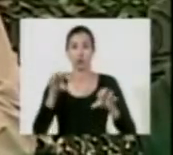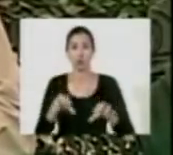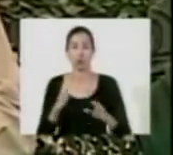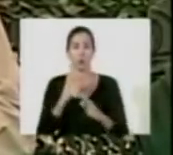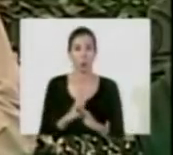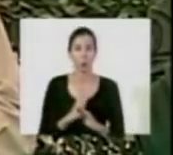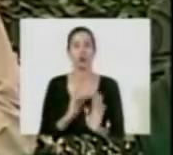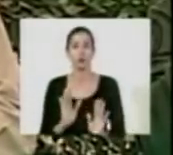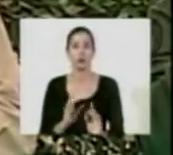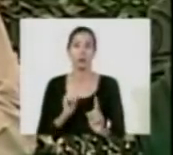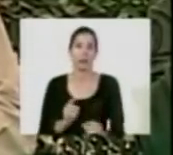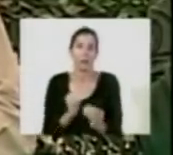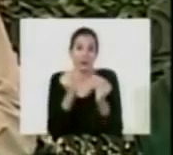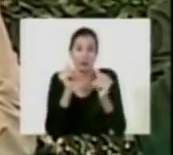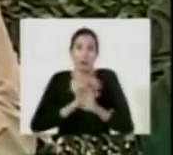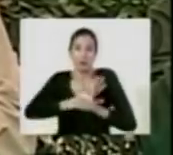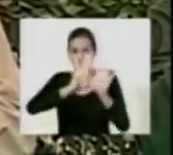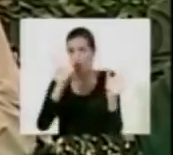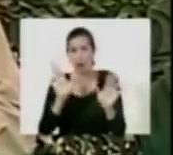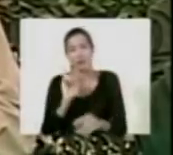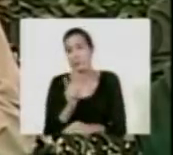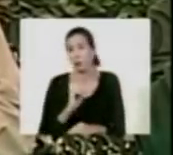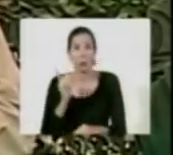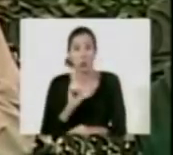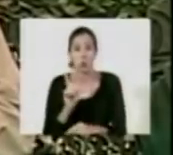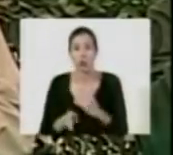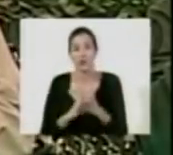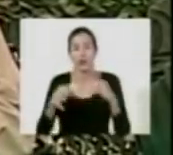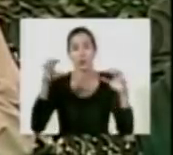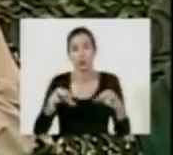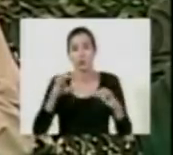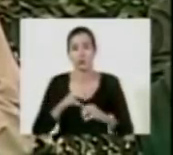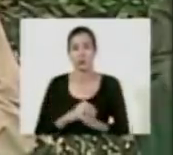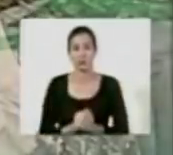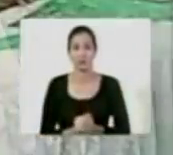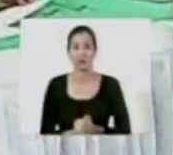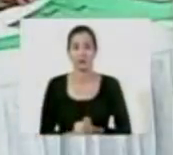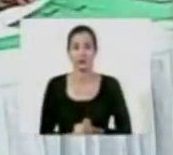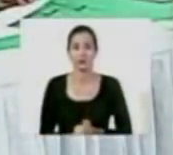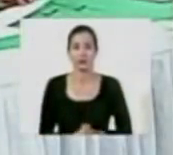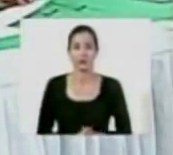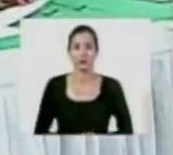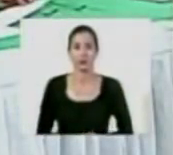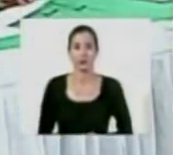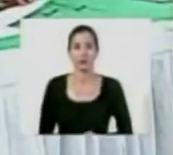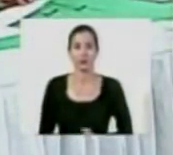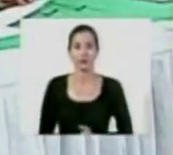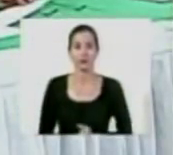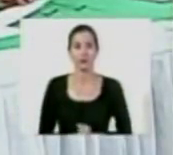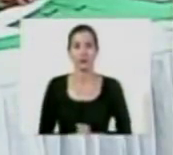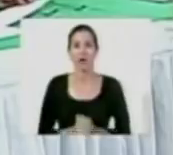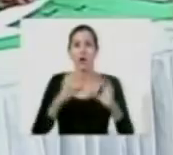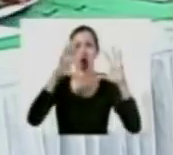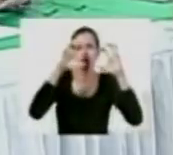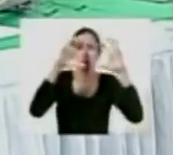despejado. Y ha estado muy bajo, las nubes han estado muy